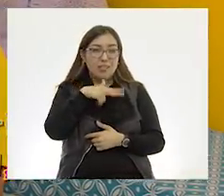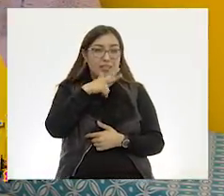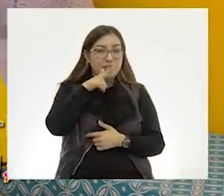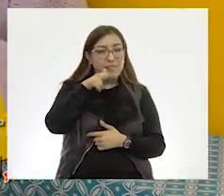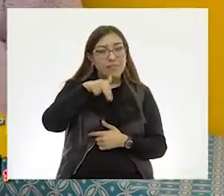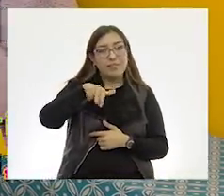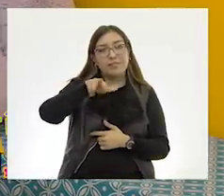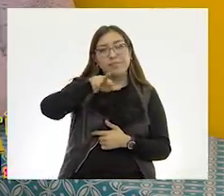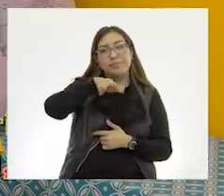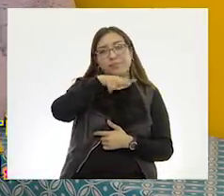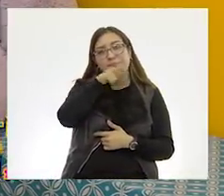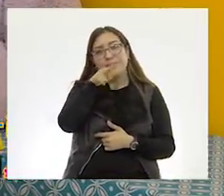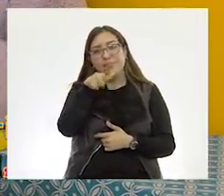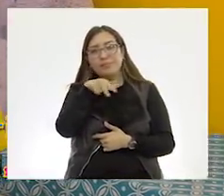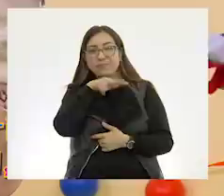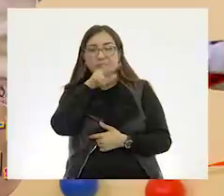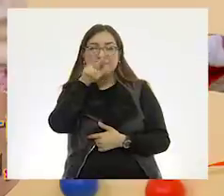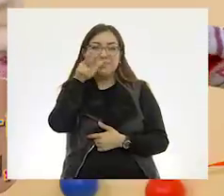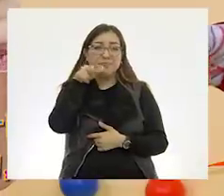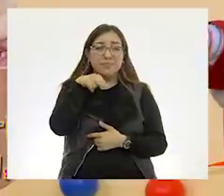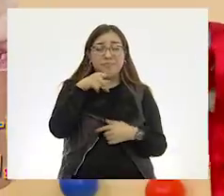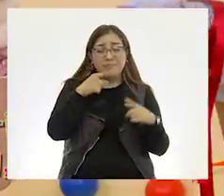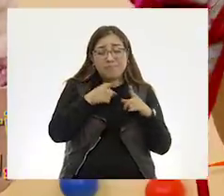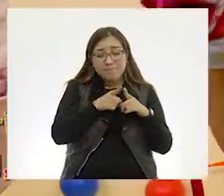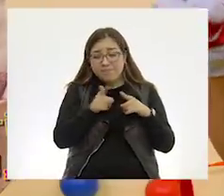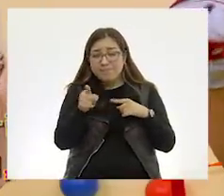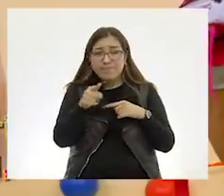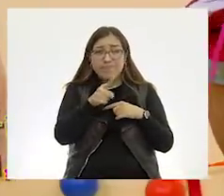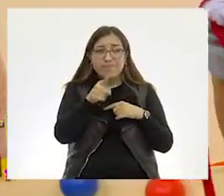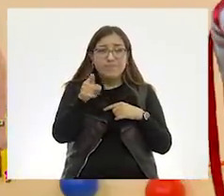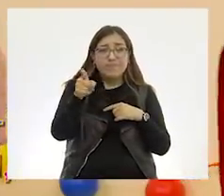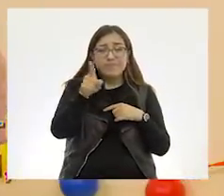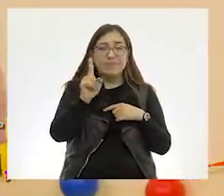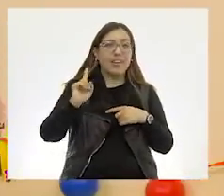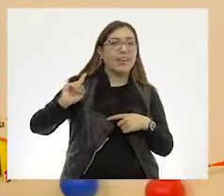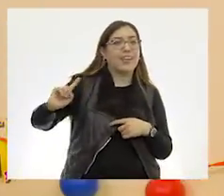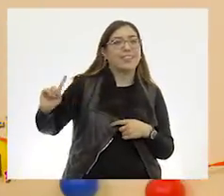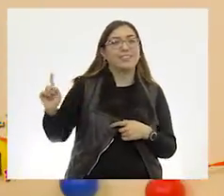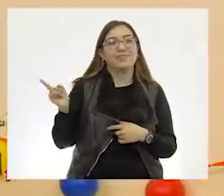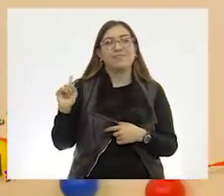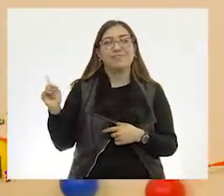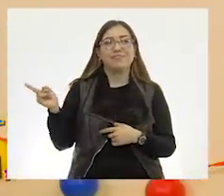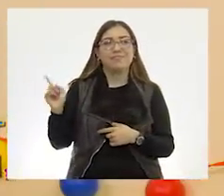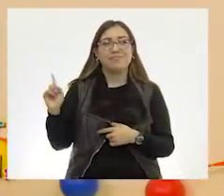viborita, la viborita. Con su